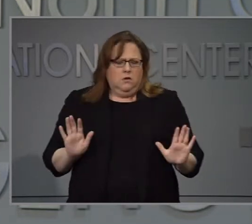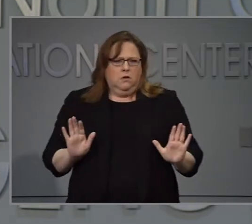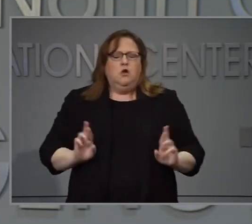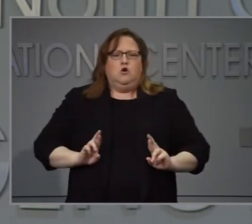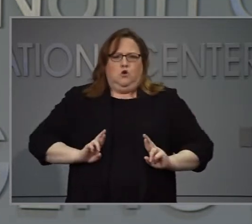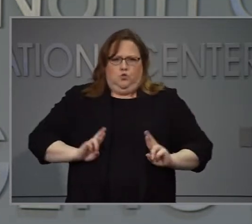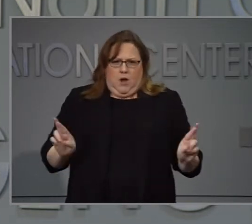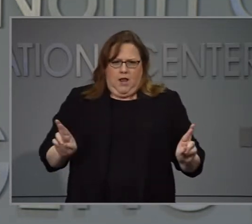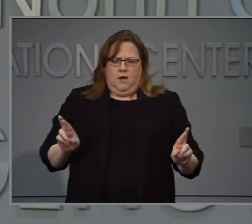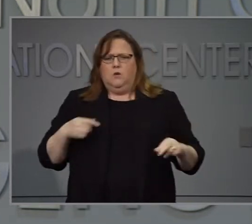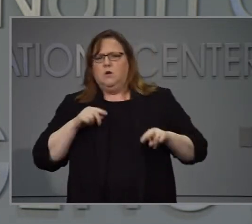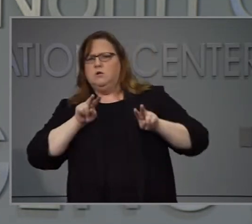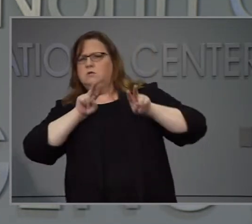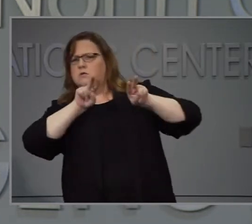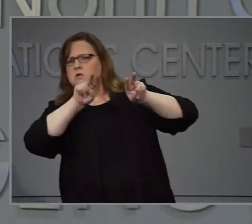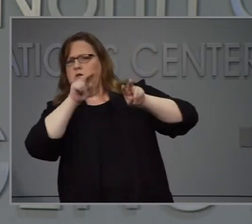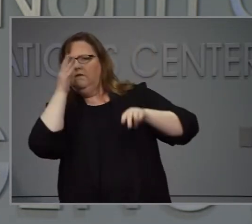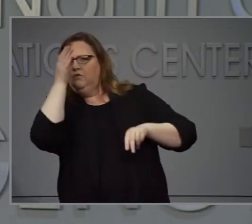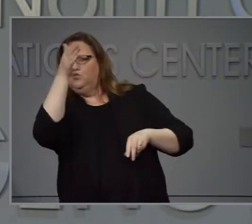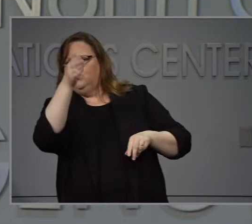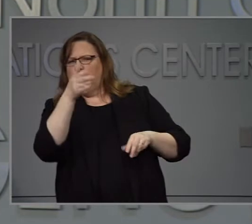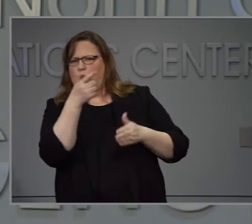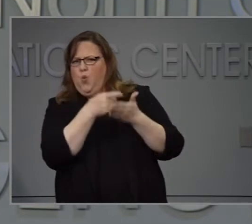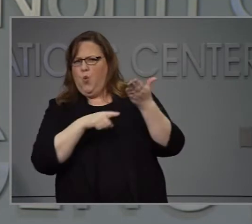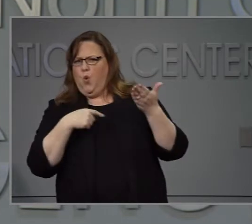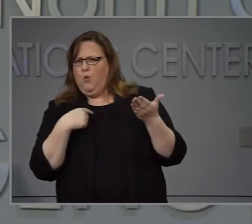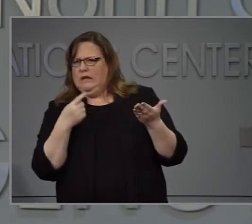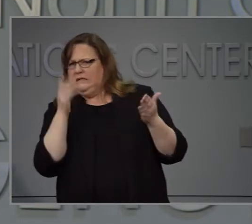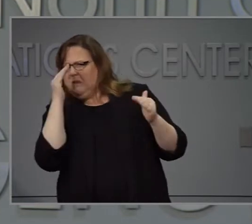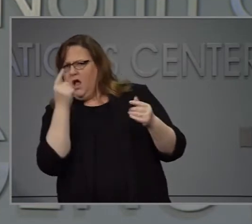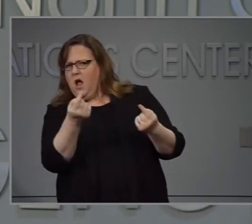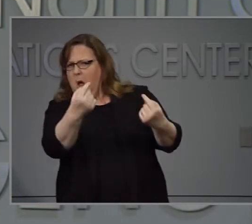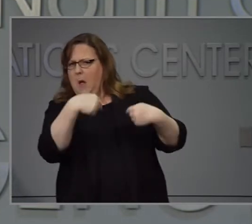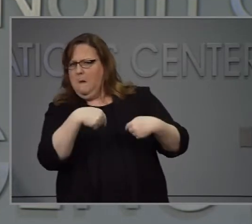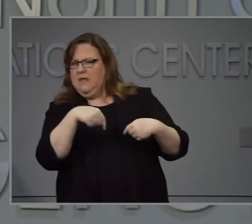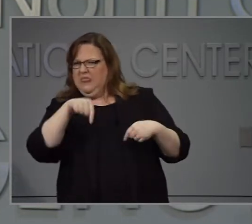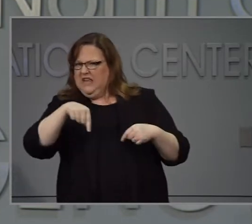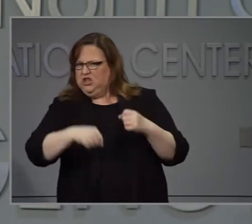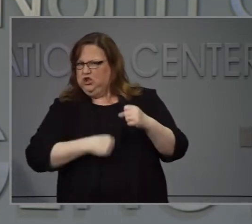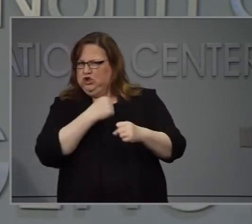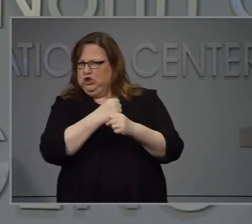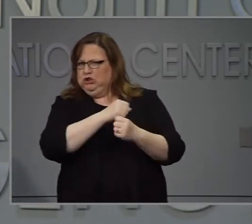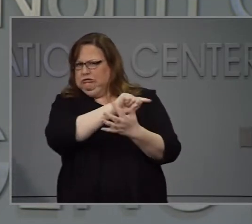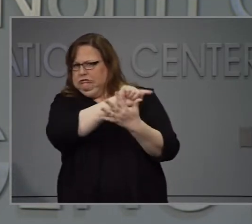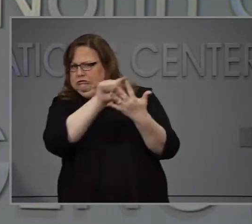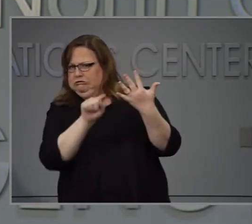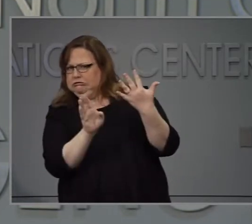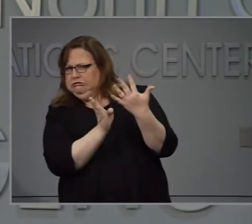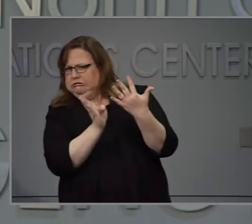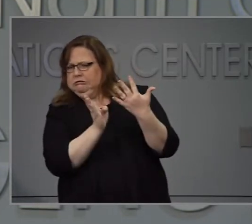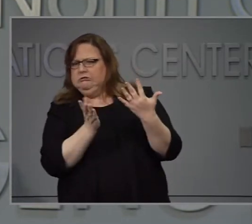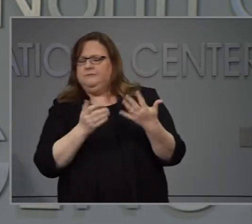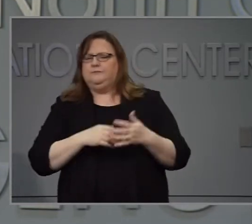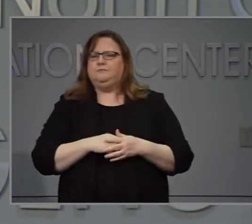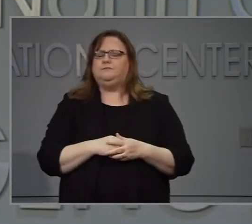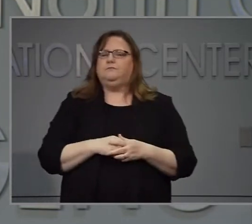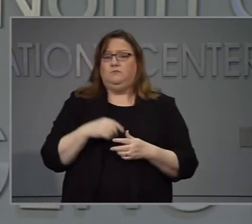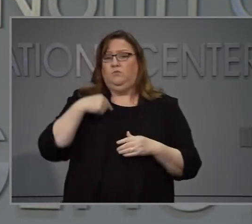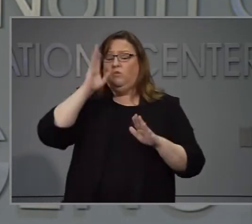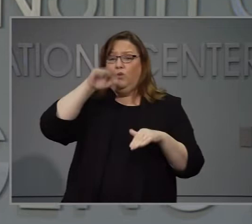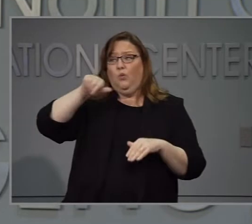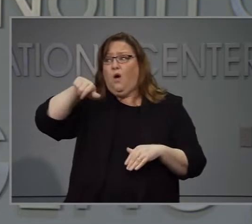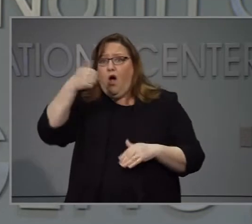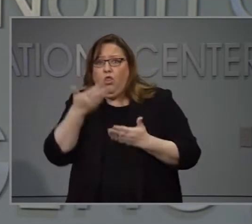con kobe 19 asimismo estar en una mejor posición para lo que pueda llegar después en el año nosotros